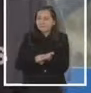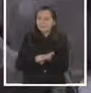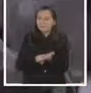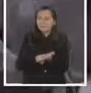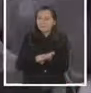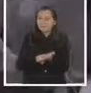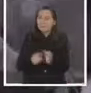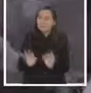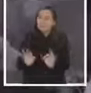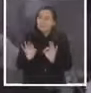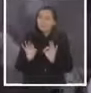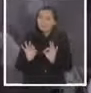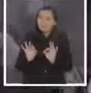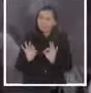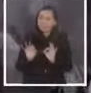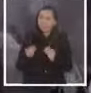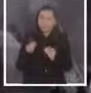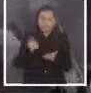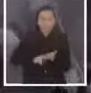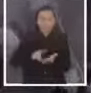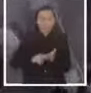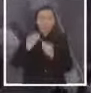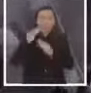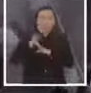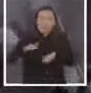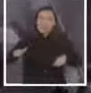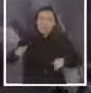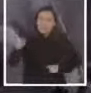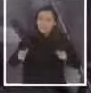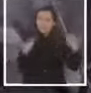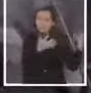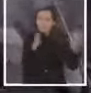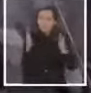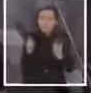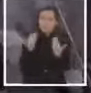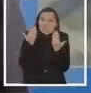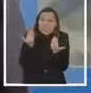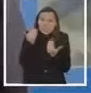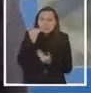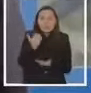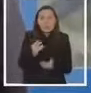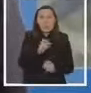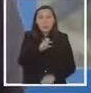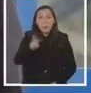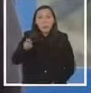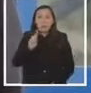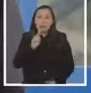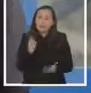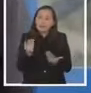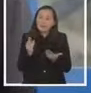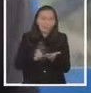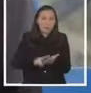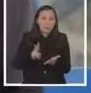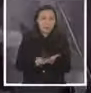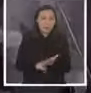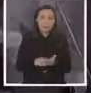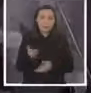es excelente. Excelente, de verdad. Los niños lo necesitaban y los padres igual, de verdad.